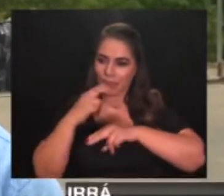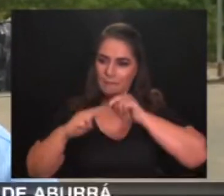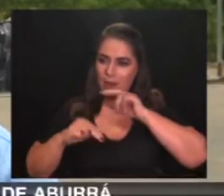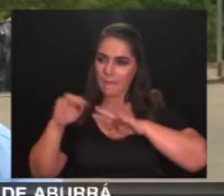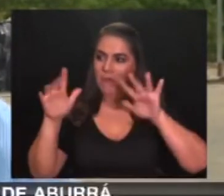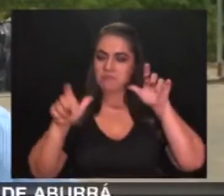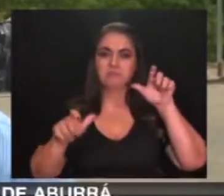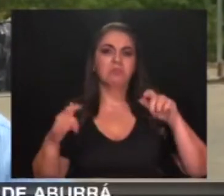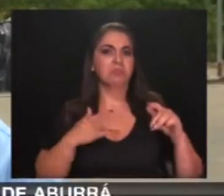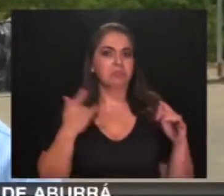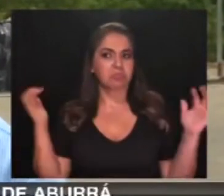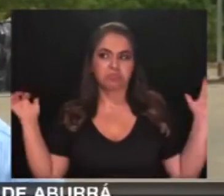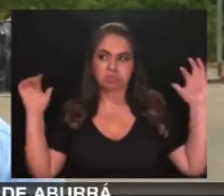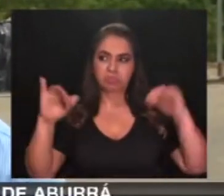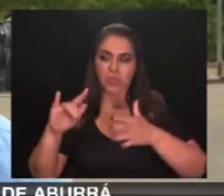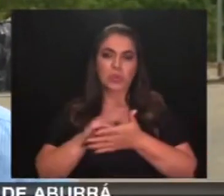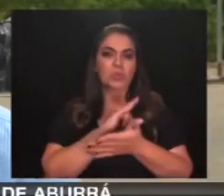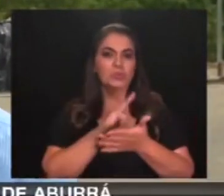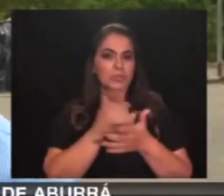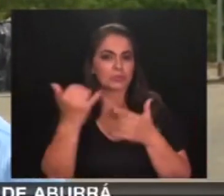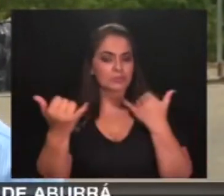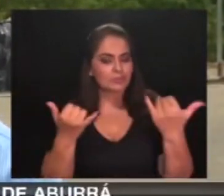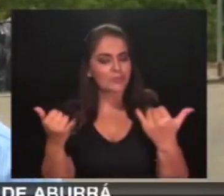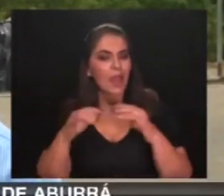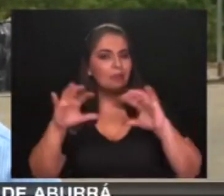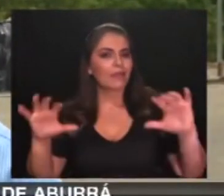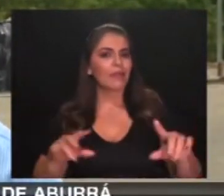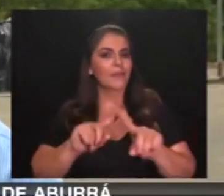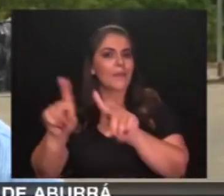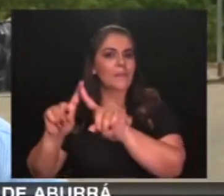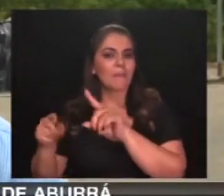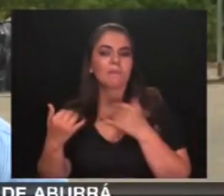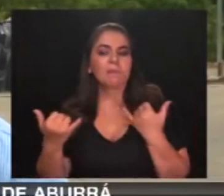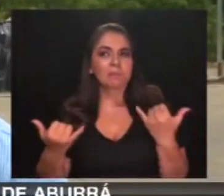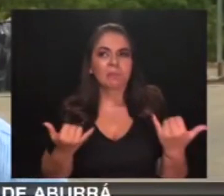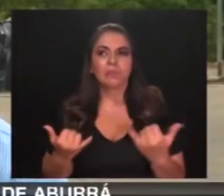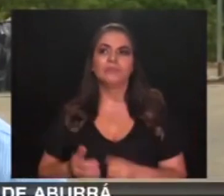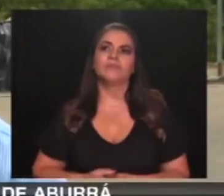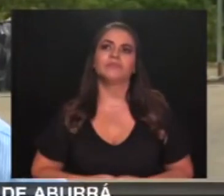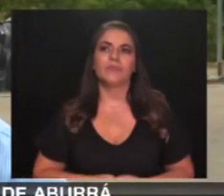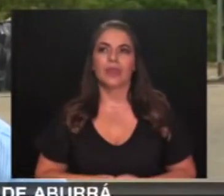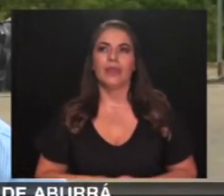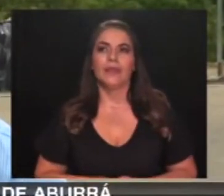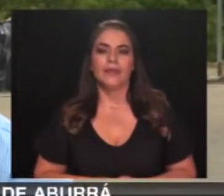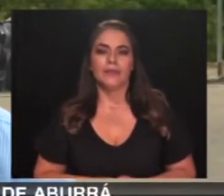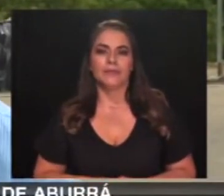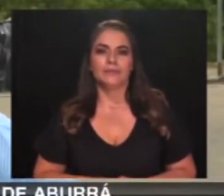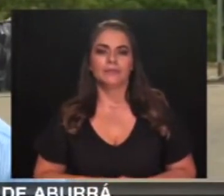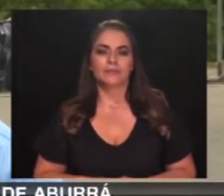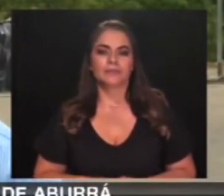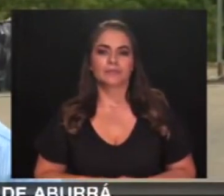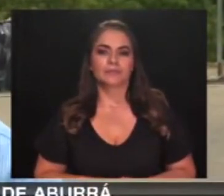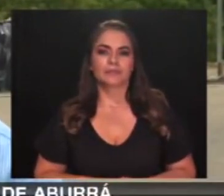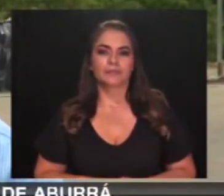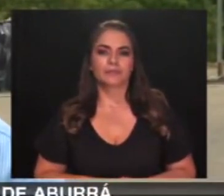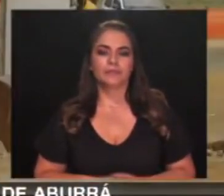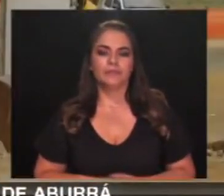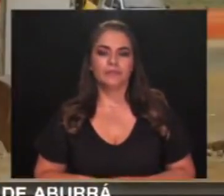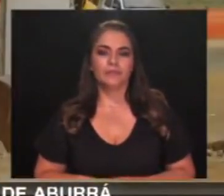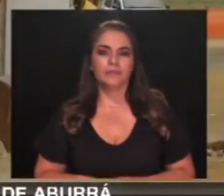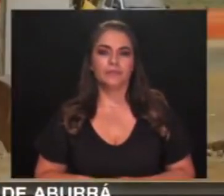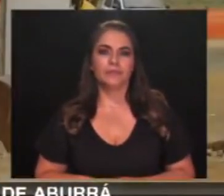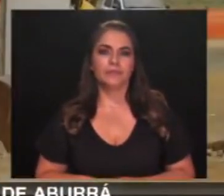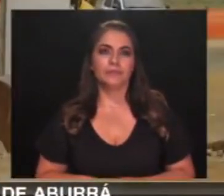por los antioqueños y que podamos desarrollar pues actividades en este gran centro pues, que llamamos Central